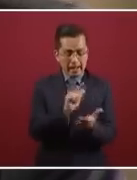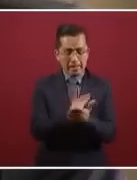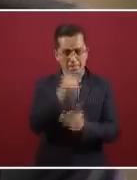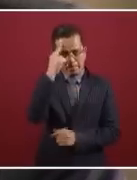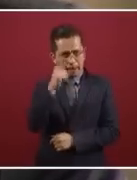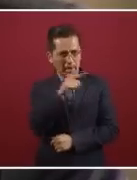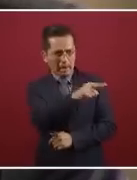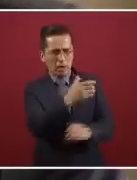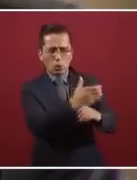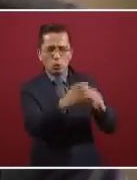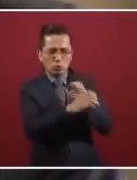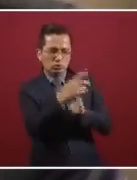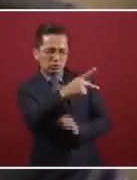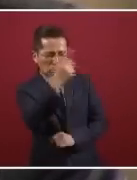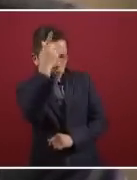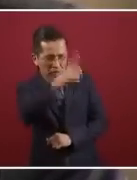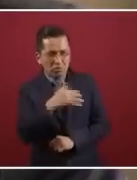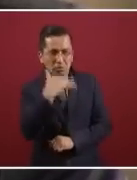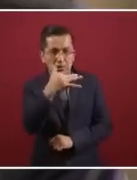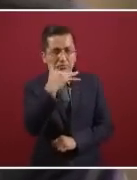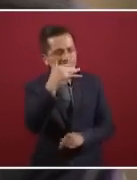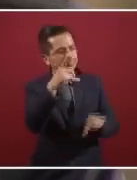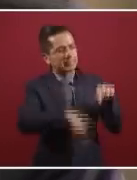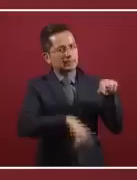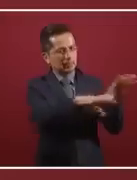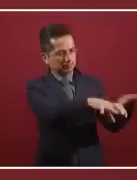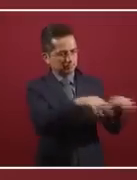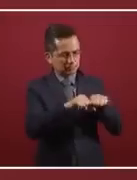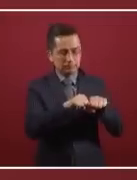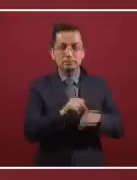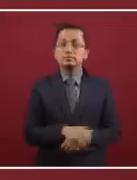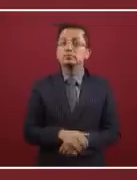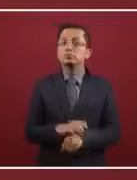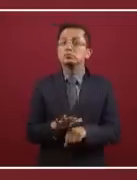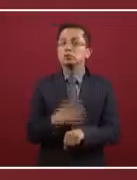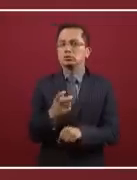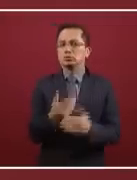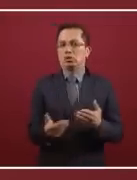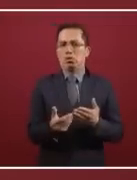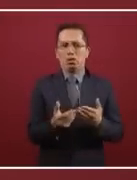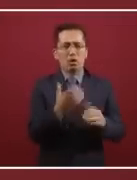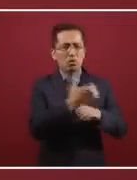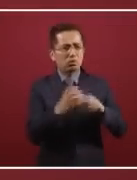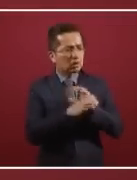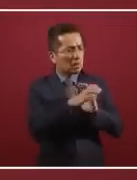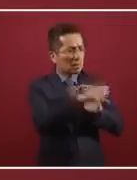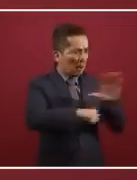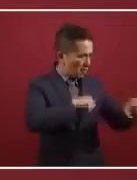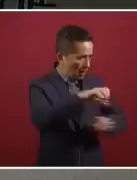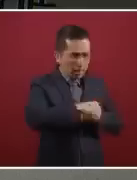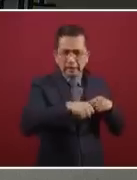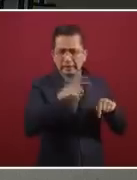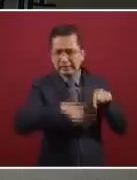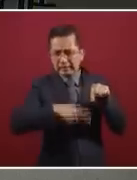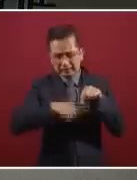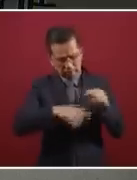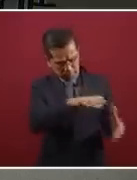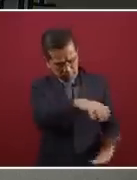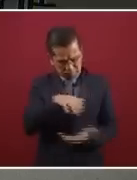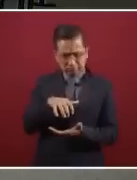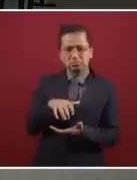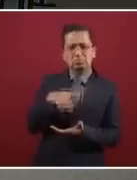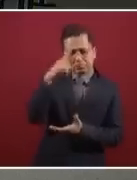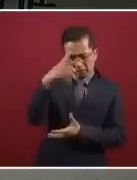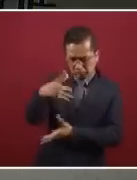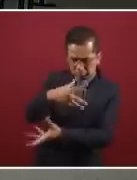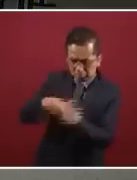está permitiendo esta recuperación. Entonces, estos estímulos que ustedes se los merecen ampliamente y que sé que los van a